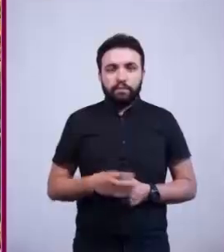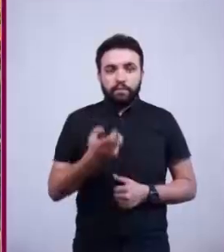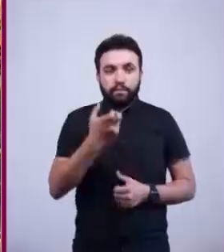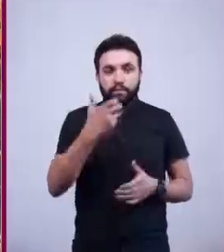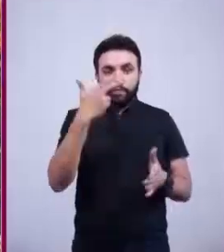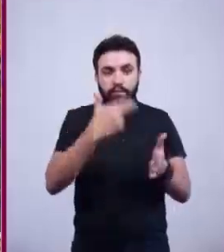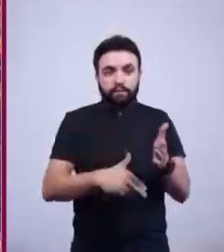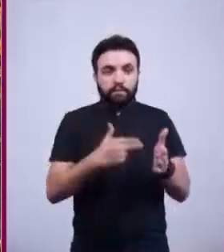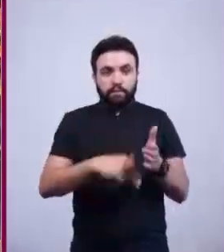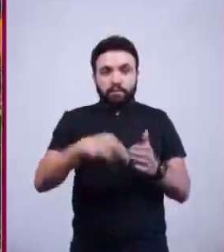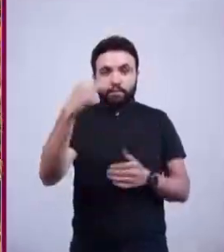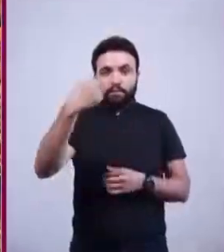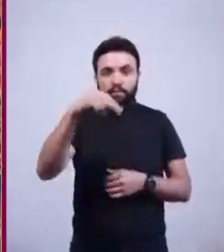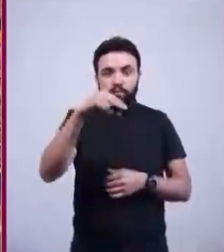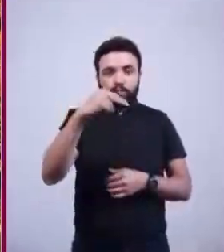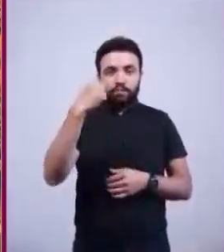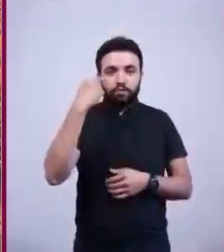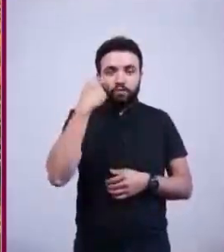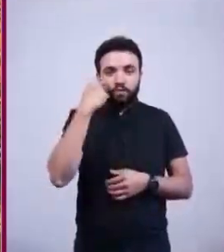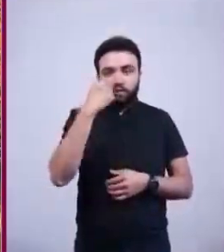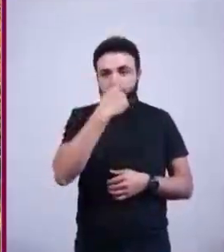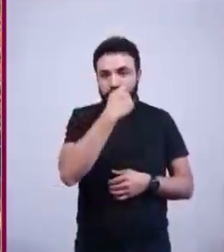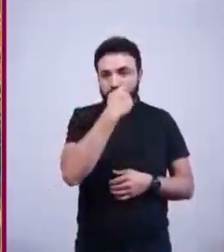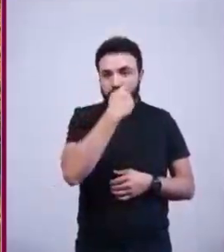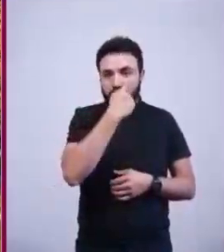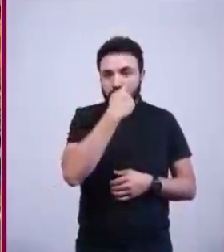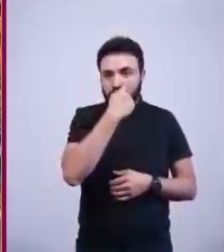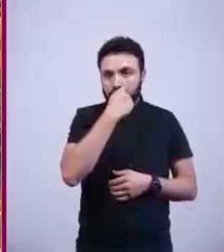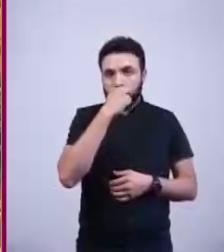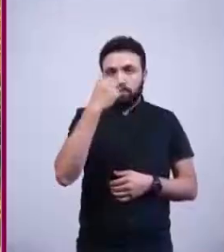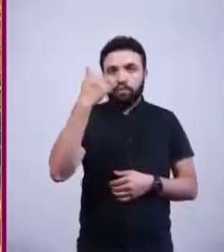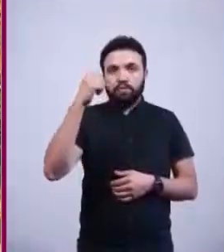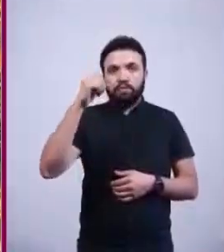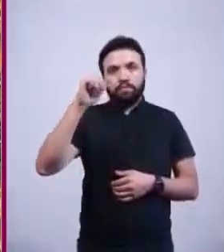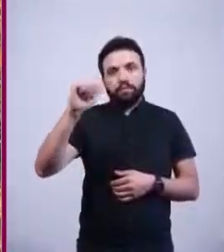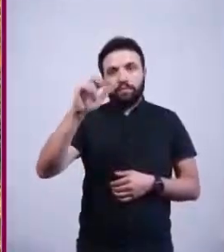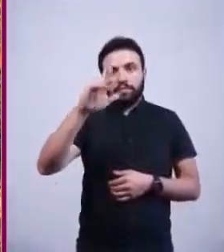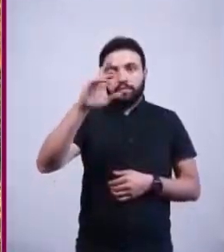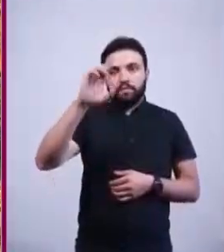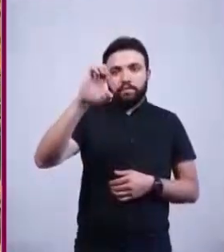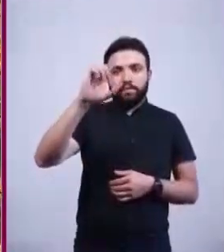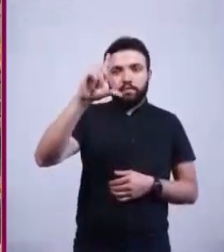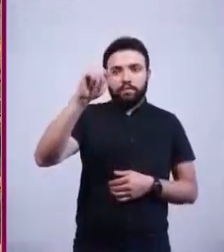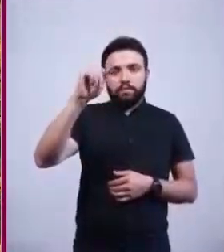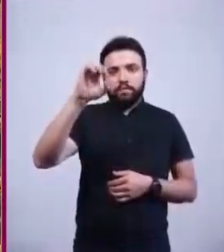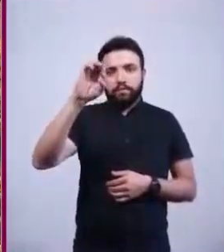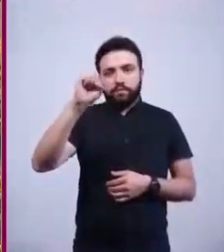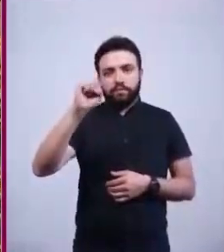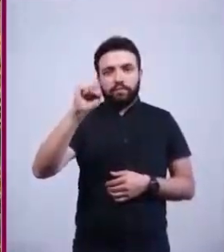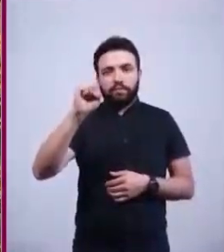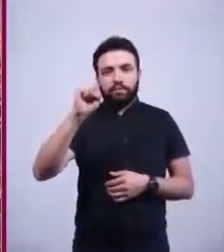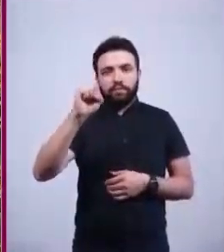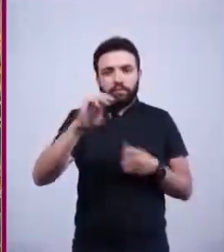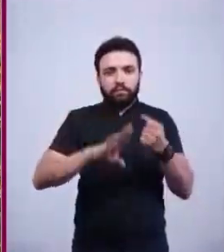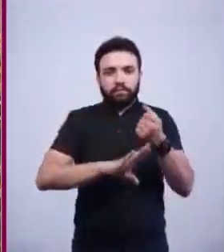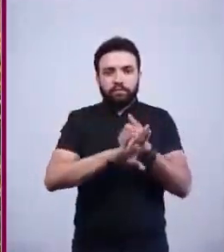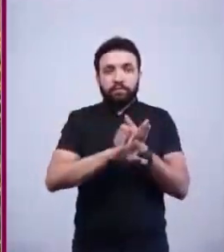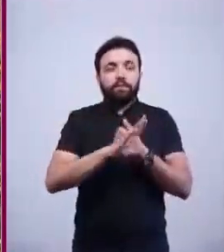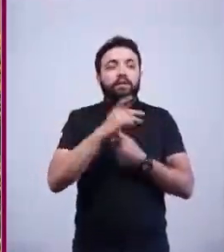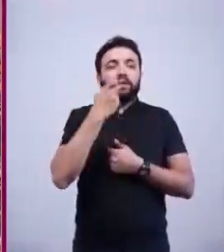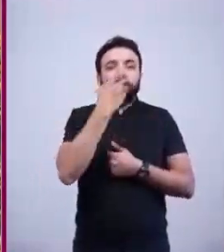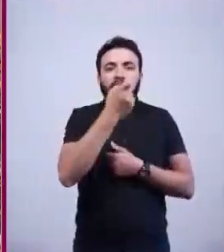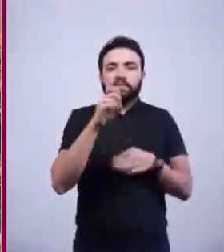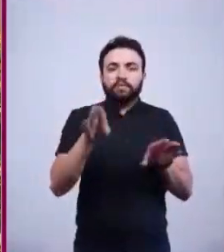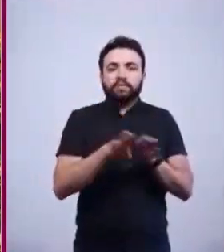Este taller se llama Del ojo a los relatos invisibles. Y más que ser un taller de técnica o práctica, es